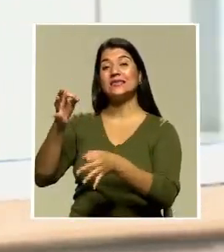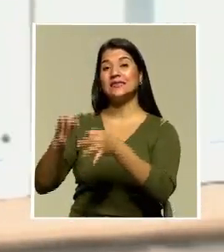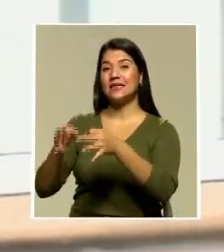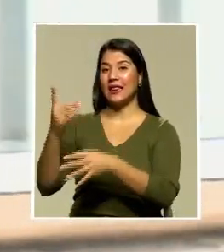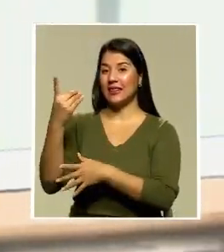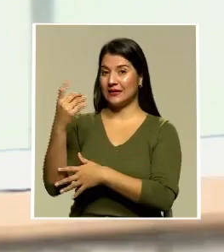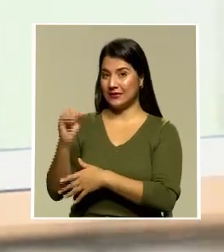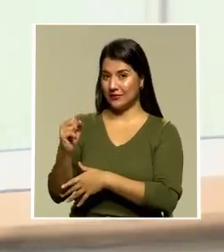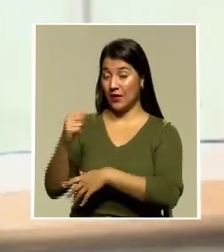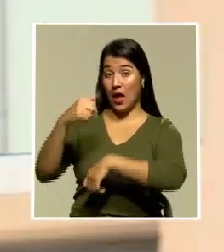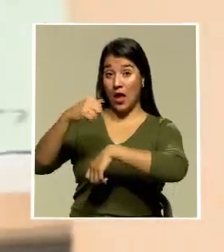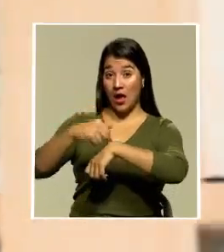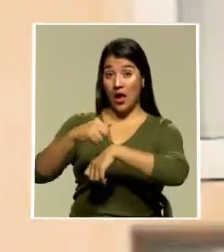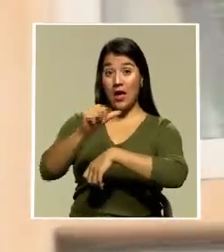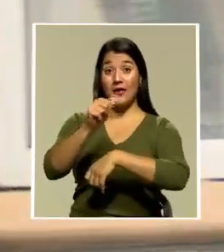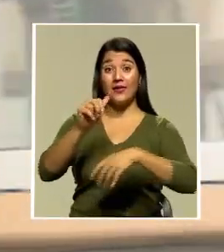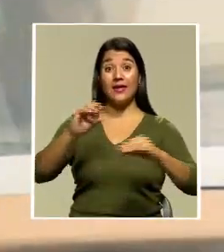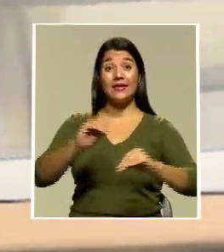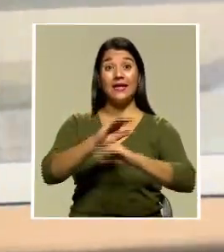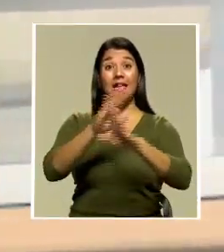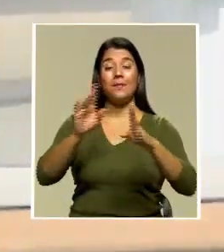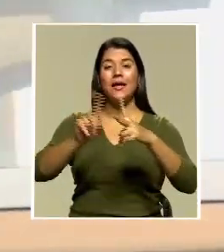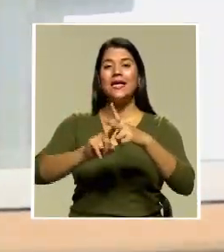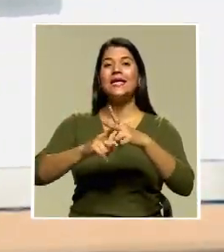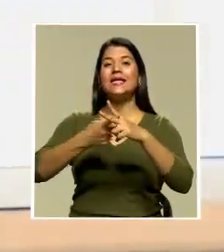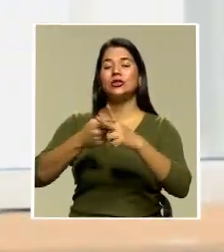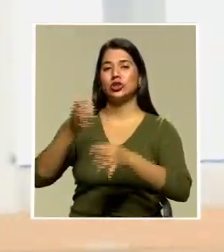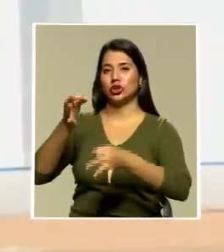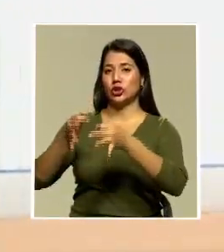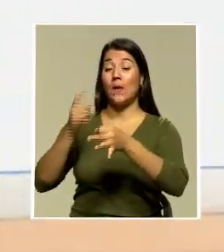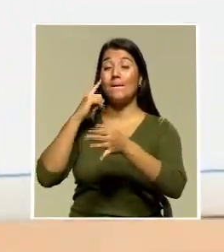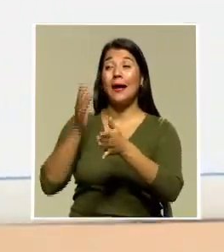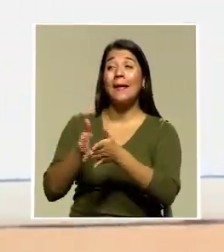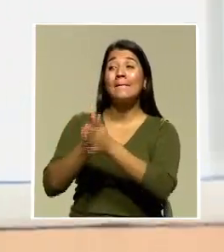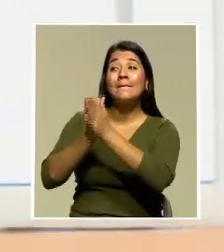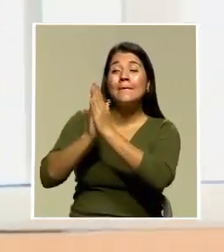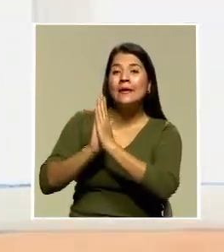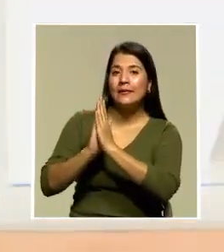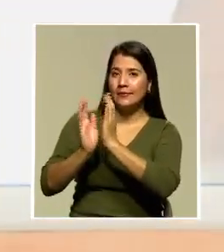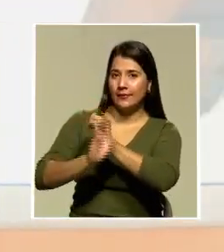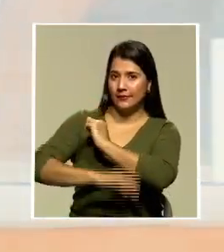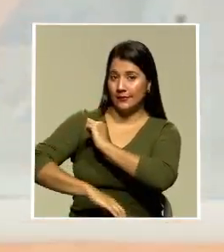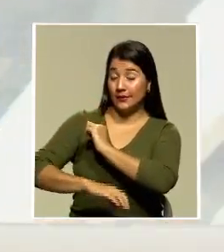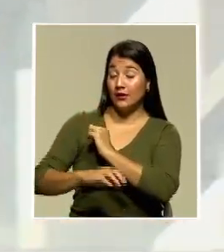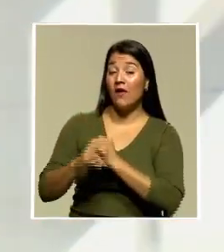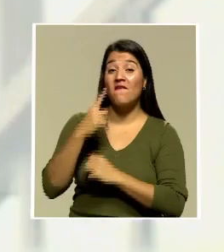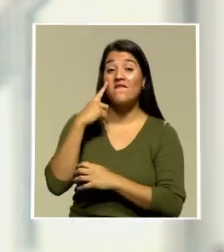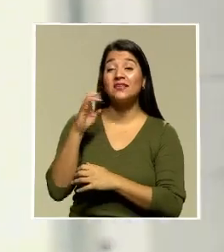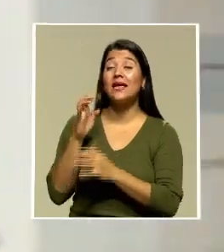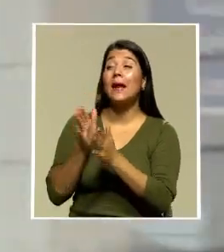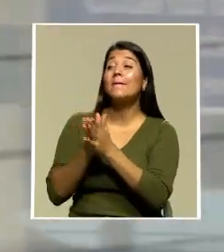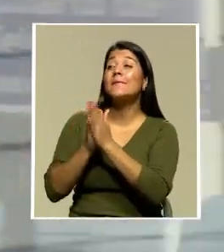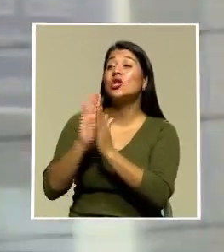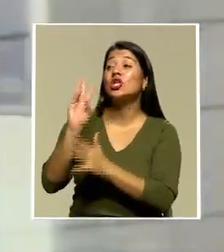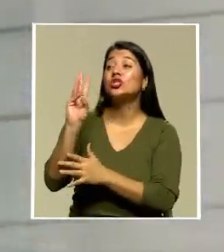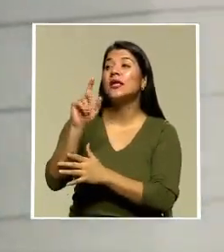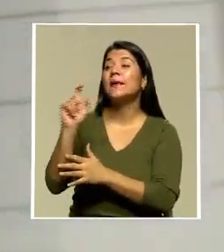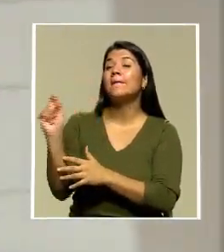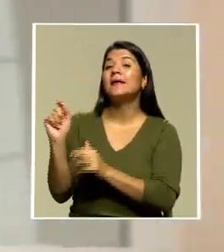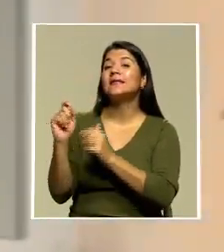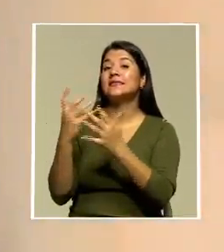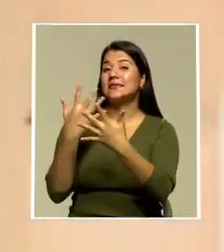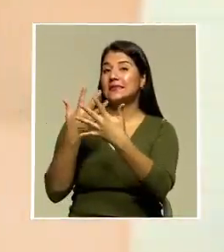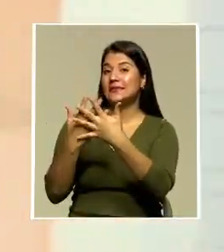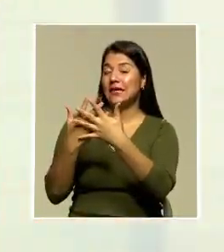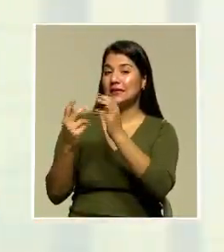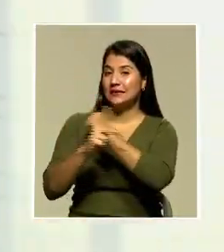mañana inició la audiencia de solicitud de medidas cautelares, donde la Fiscalía pidió que se le impongan 6 meses de prisión preventiva. Como